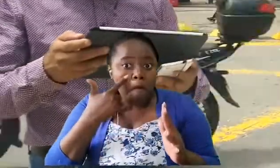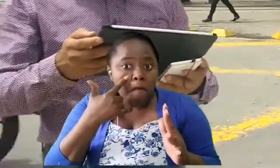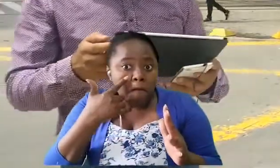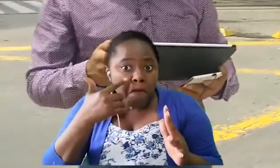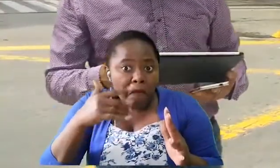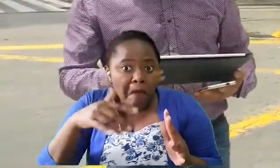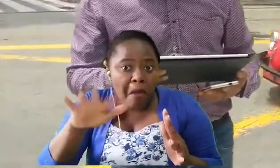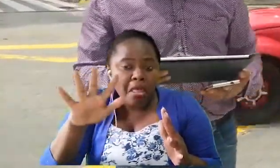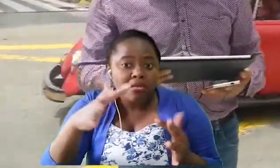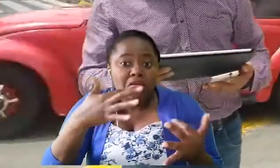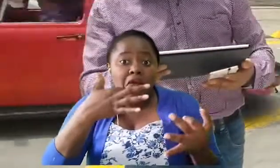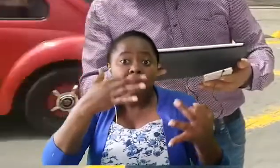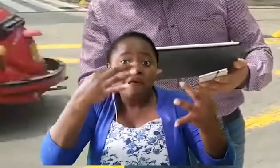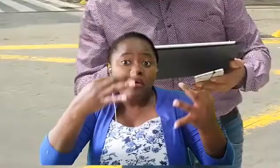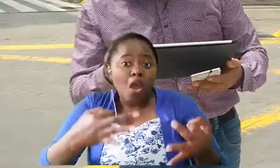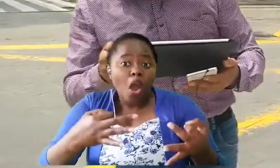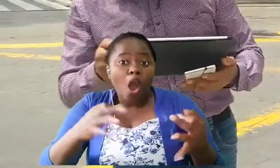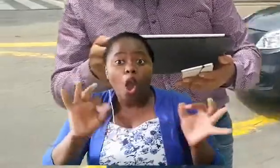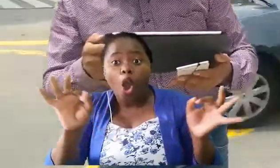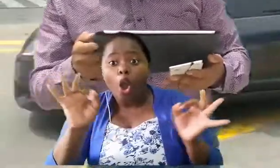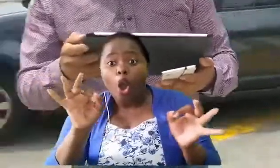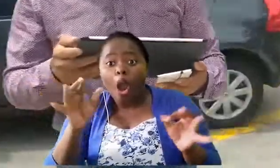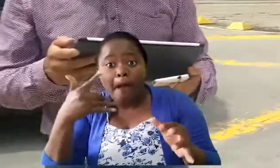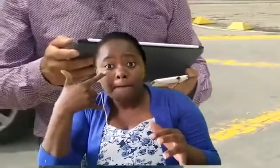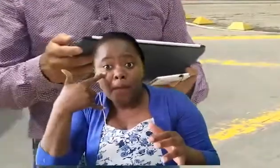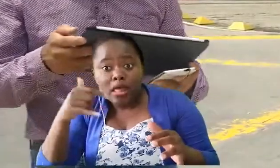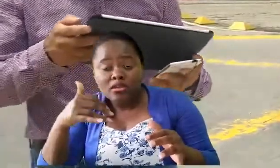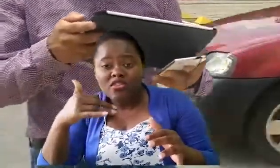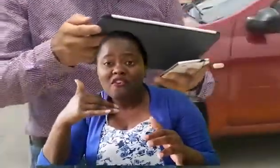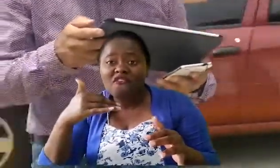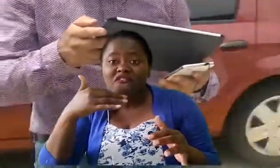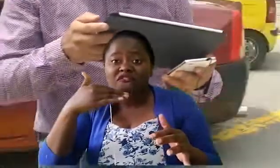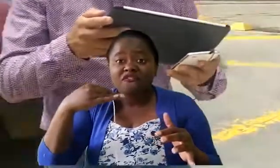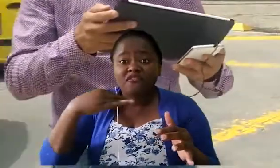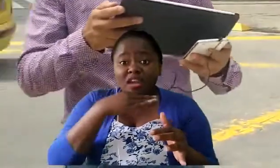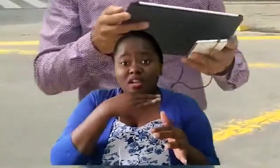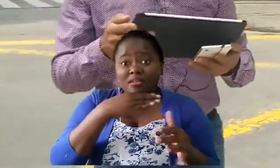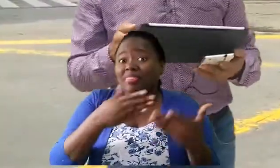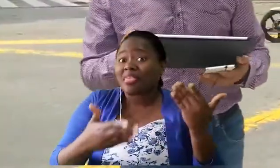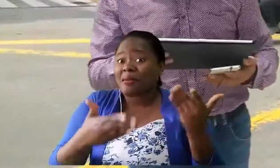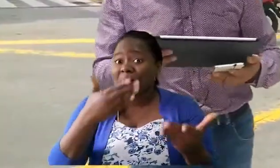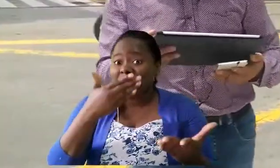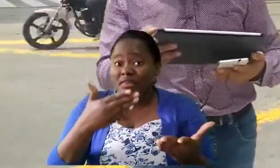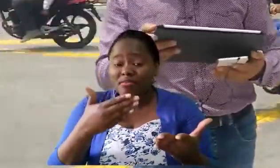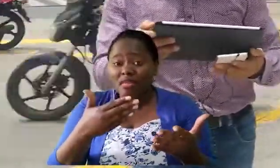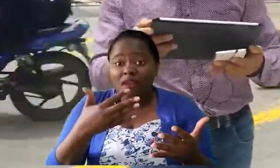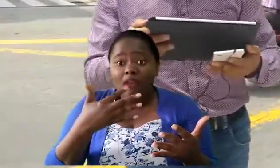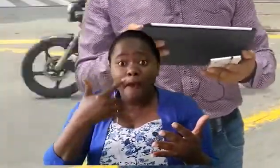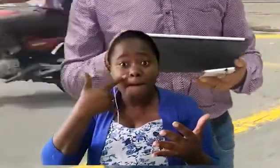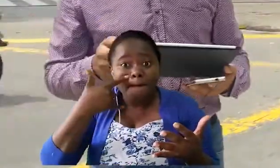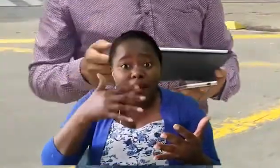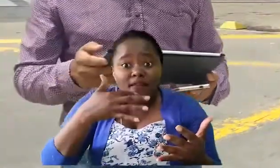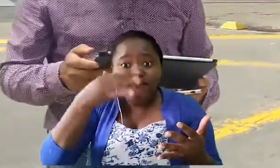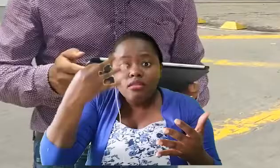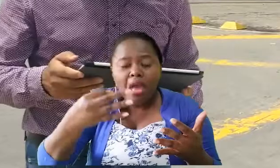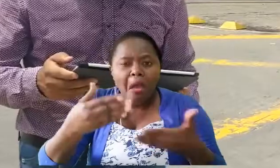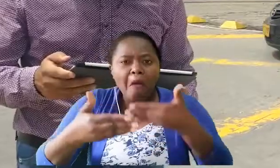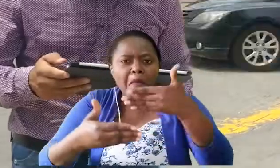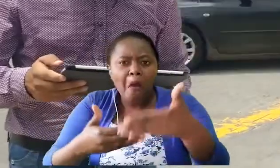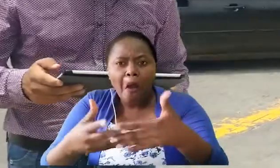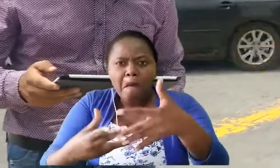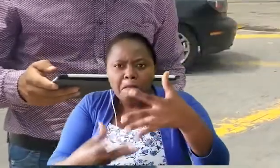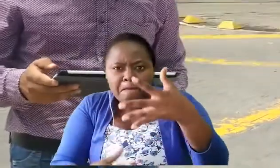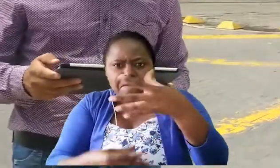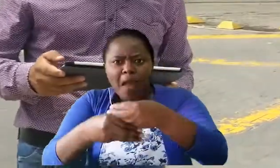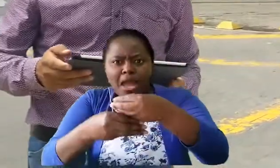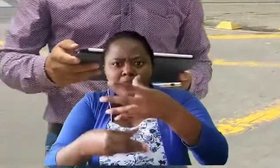teoría aumenta o decrece según las pruebas adicionales que la